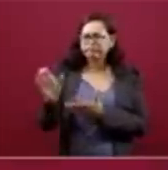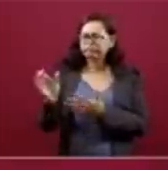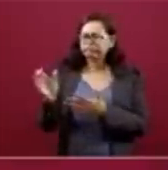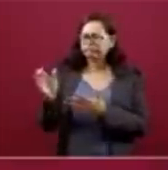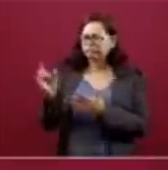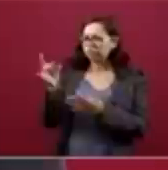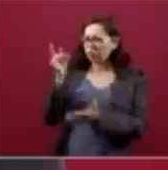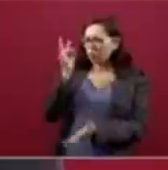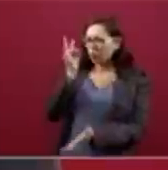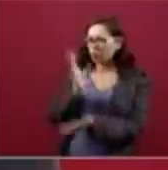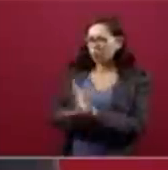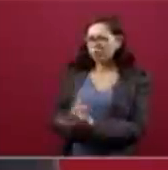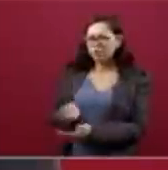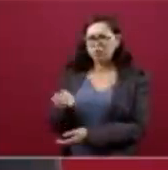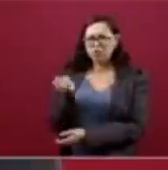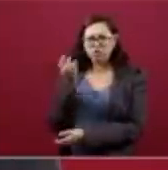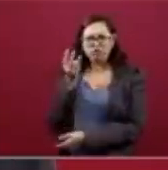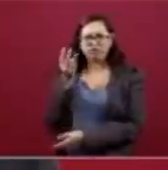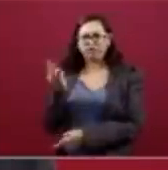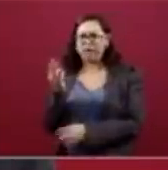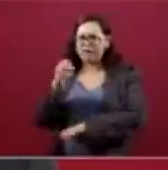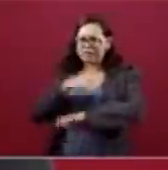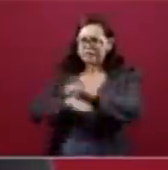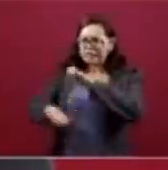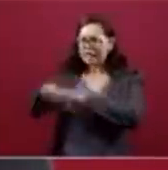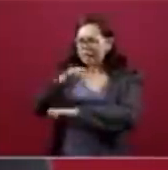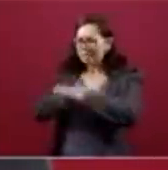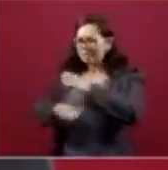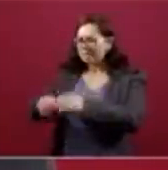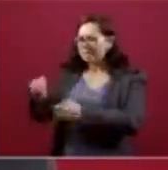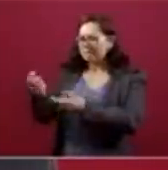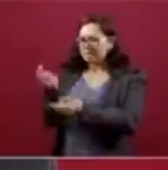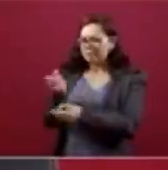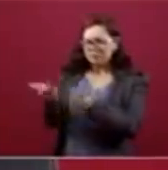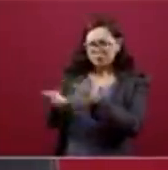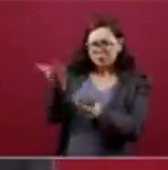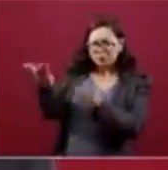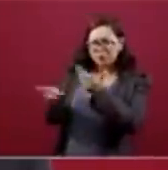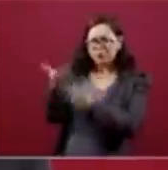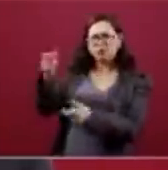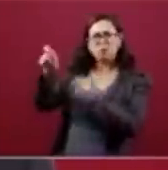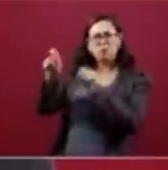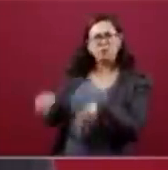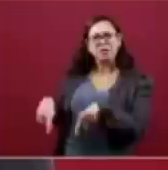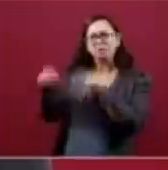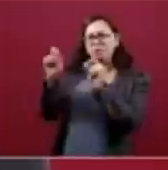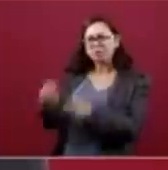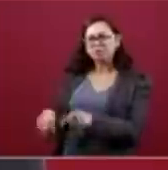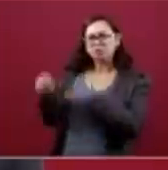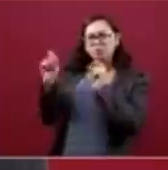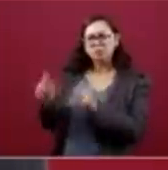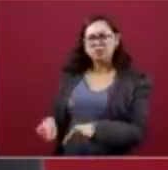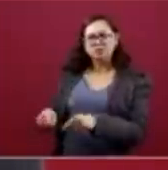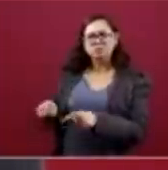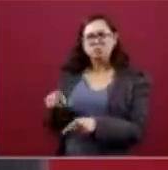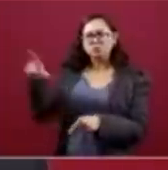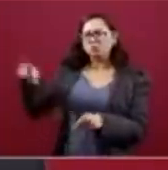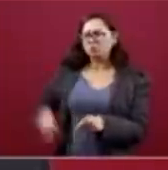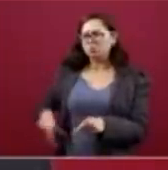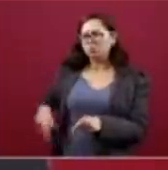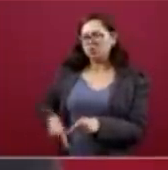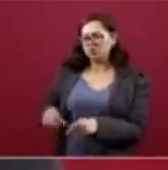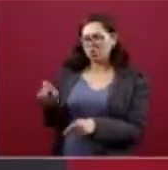compras y que son pocos los proveedores que le están vendiendo al gobierno, pues